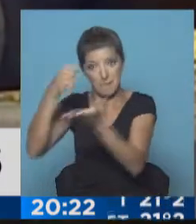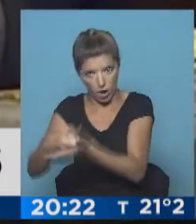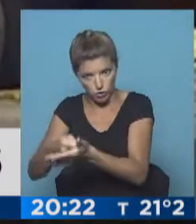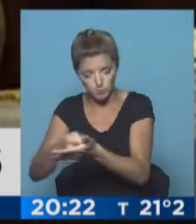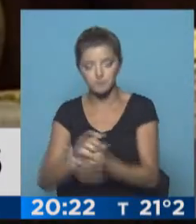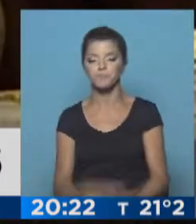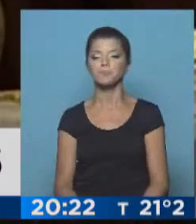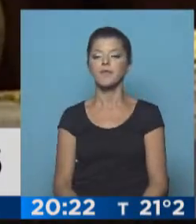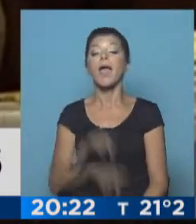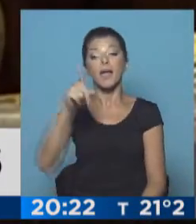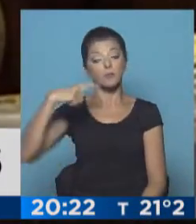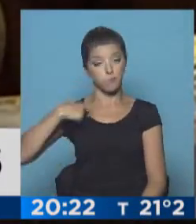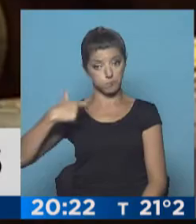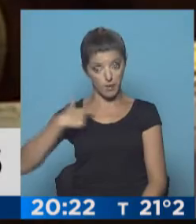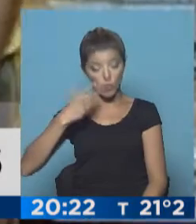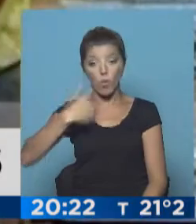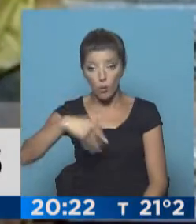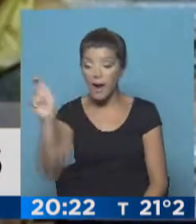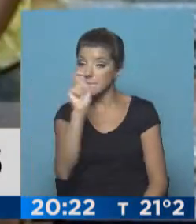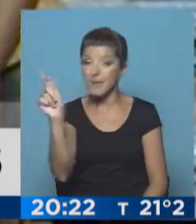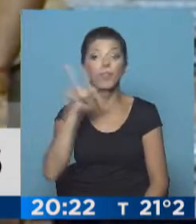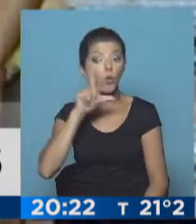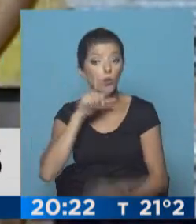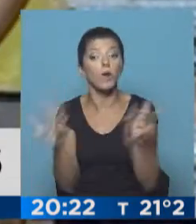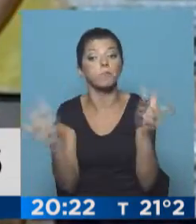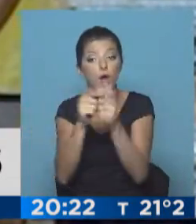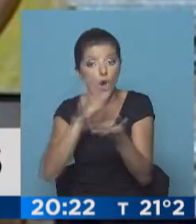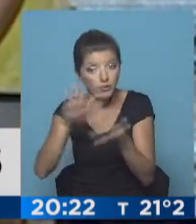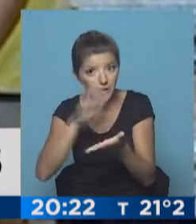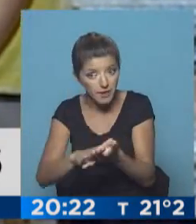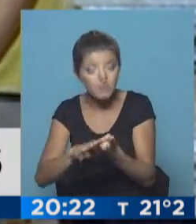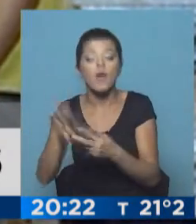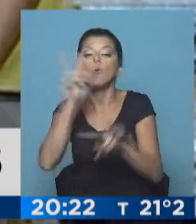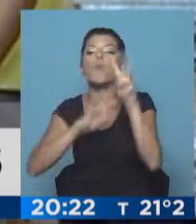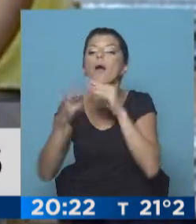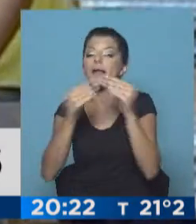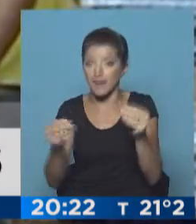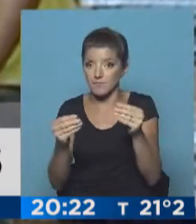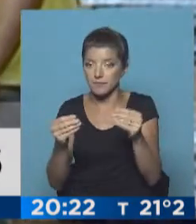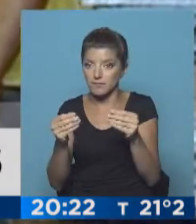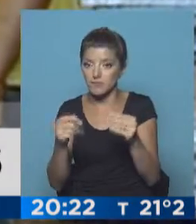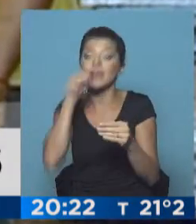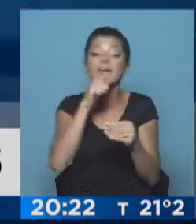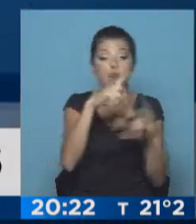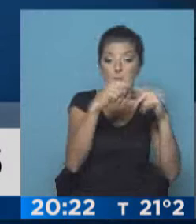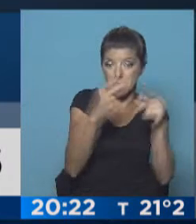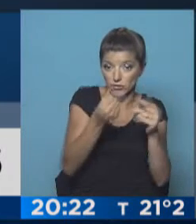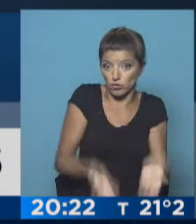Estos gremios, al volverse a reunir en julio, buscan resistir la licuación de los salarios por el aumento de los